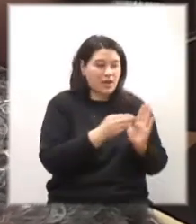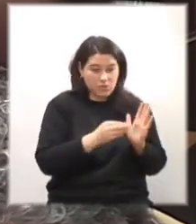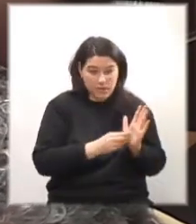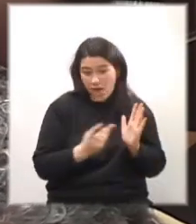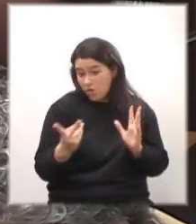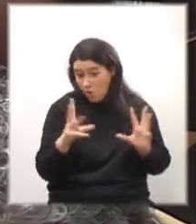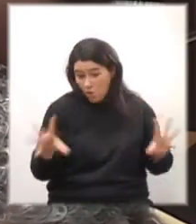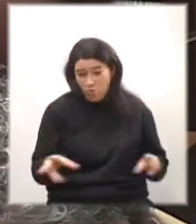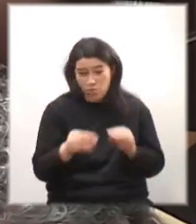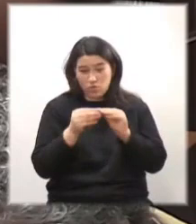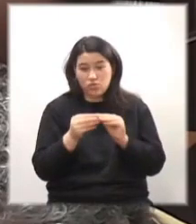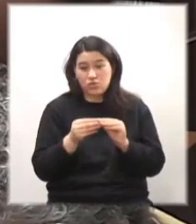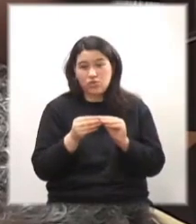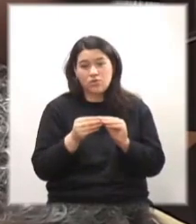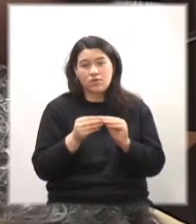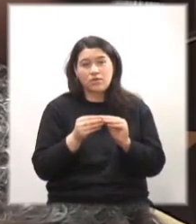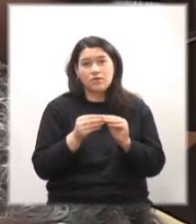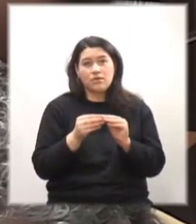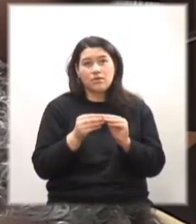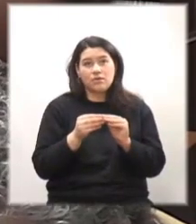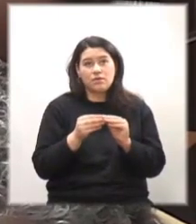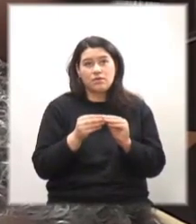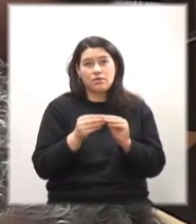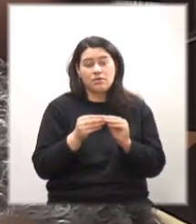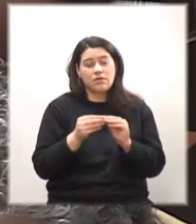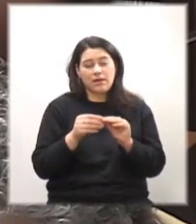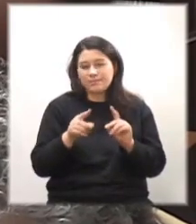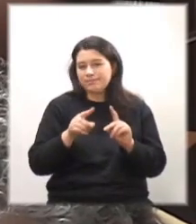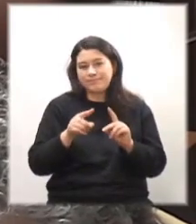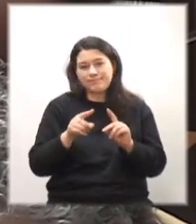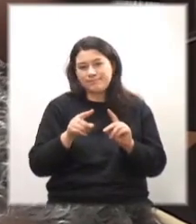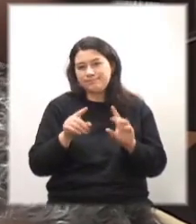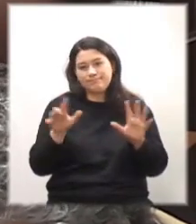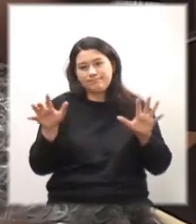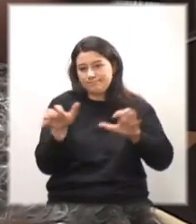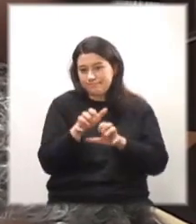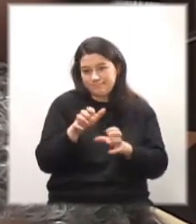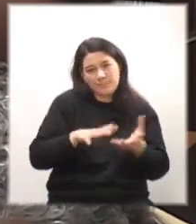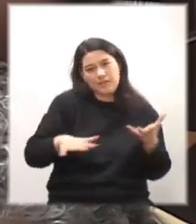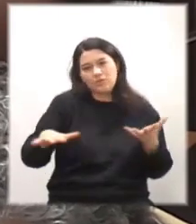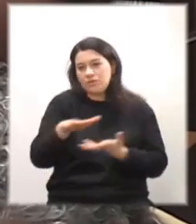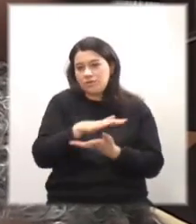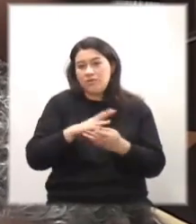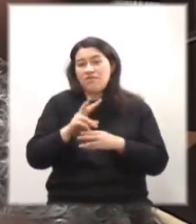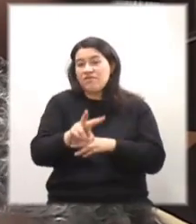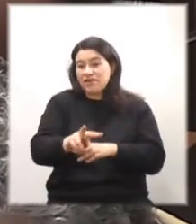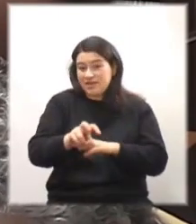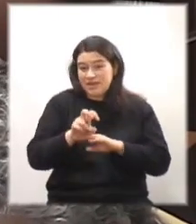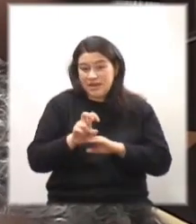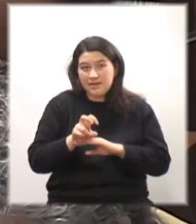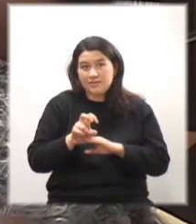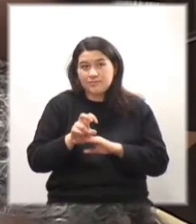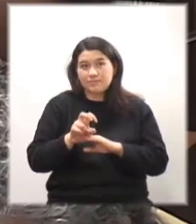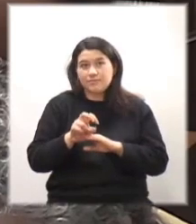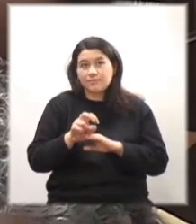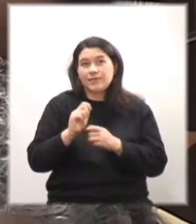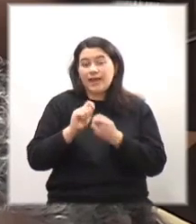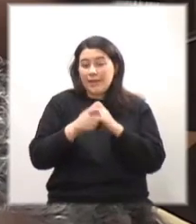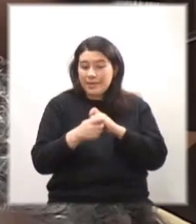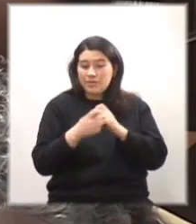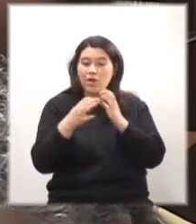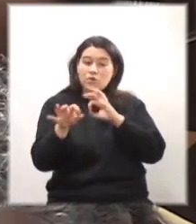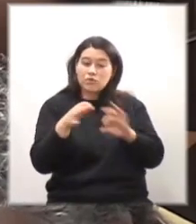registran, estamos asistiendo a un importante deterioro de la situación fiscal, revirtiendo el ajuste